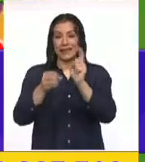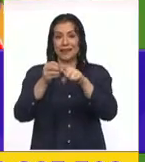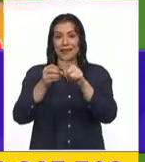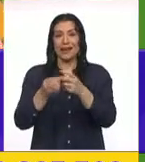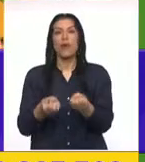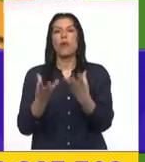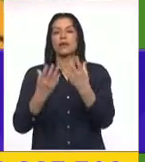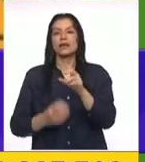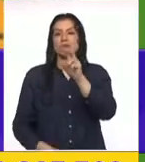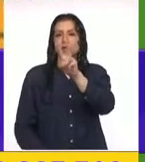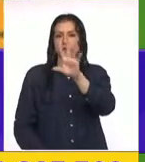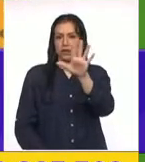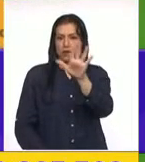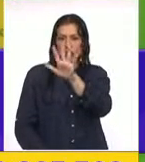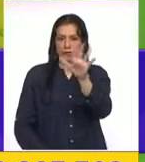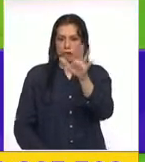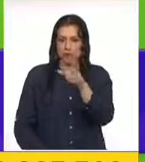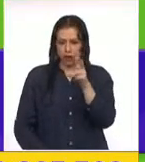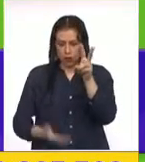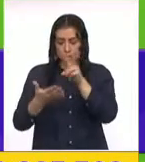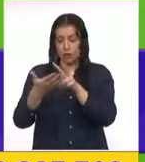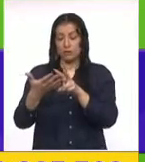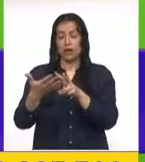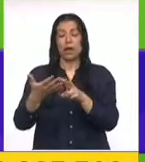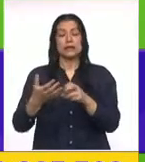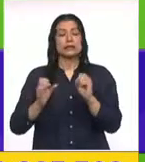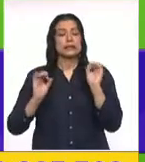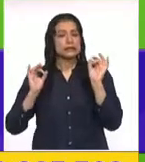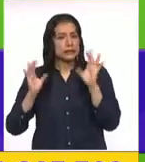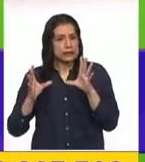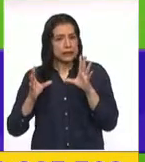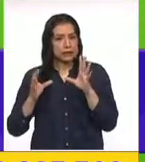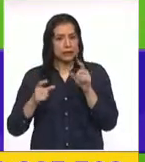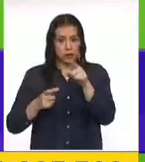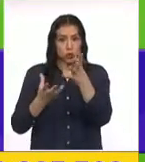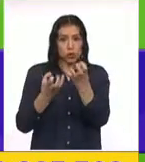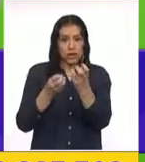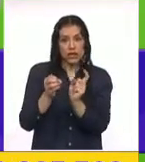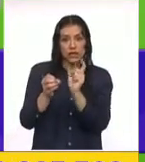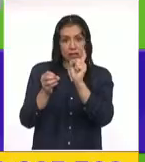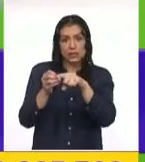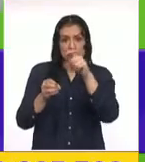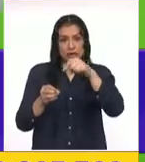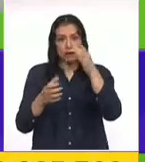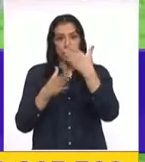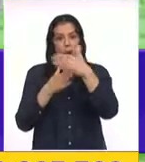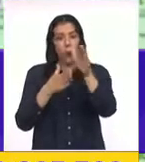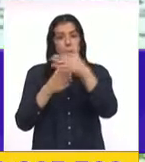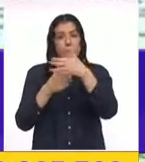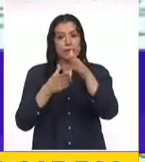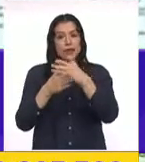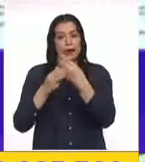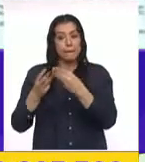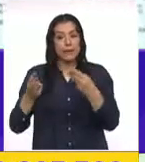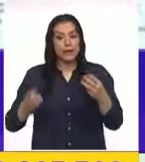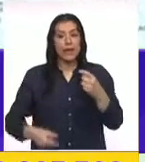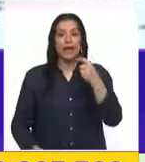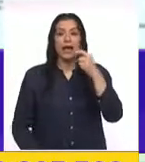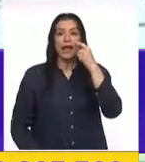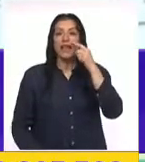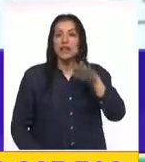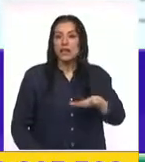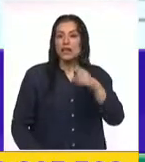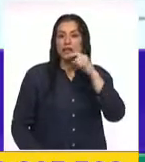agregadas. Las condiciones eran claras y escalofriantes. Para ser parte del grupo tenías que compartir material sensible de niños, niñas